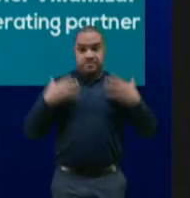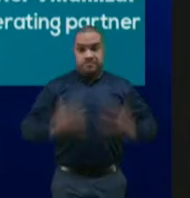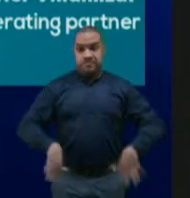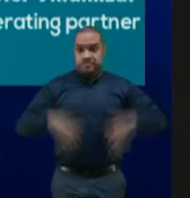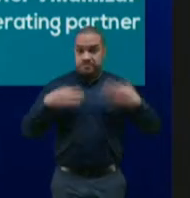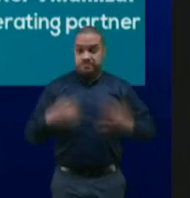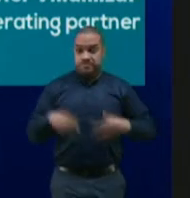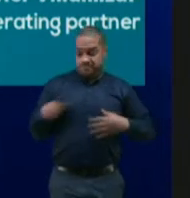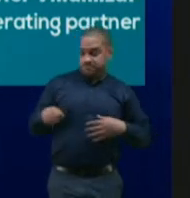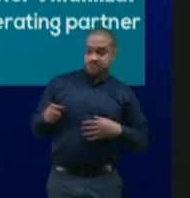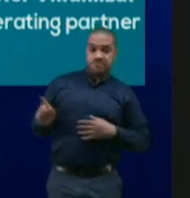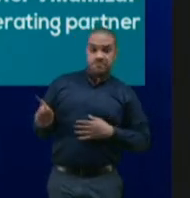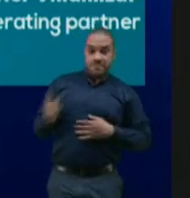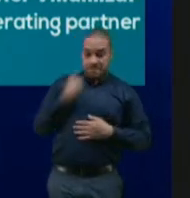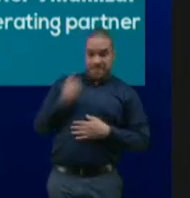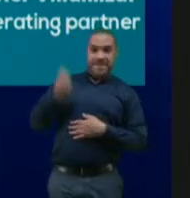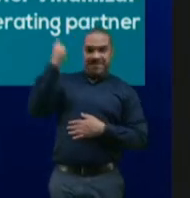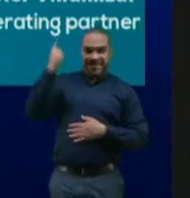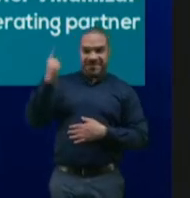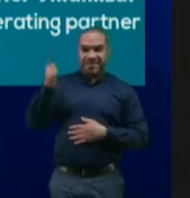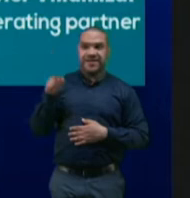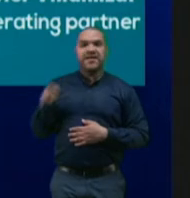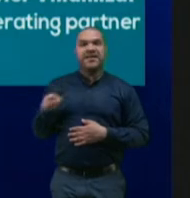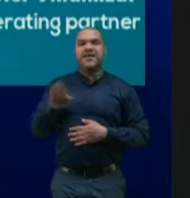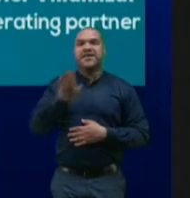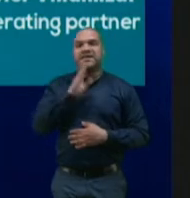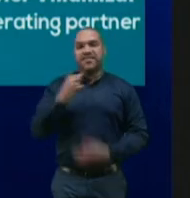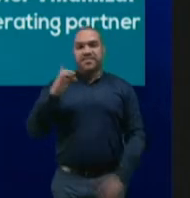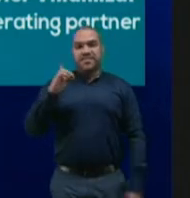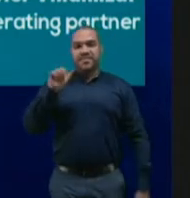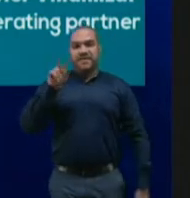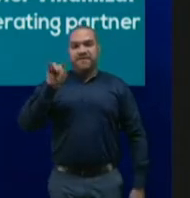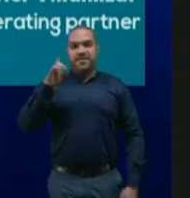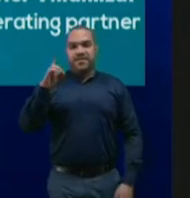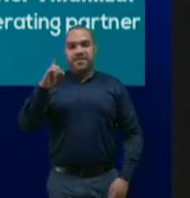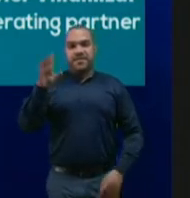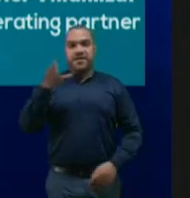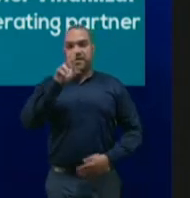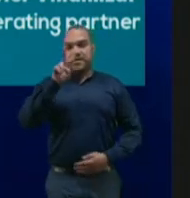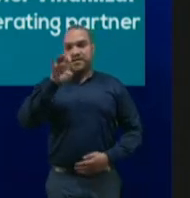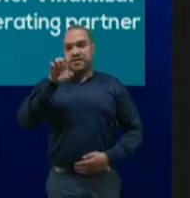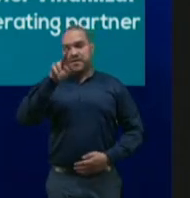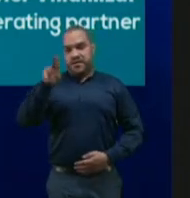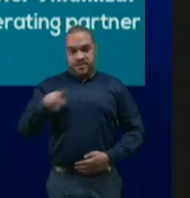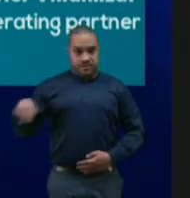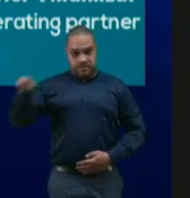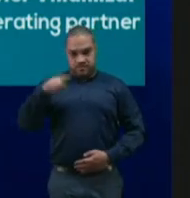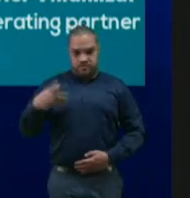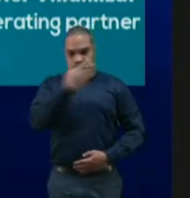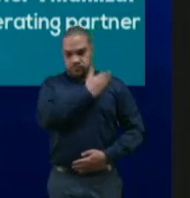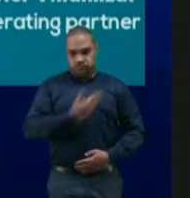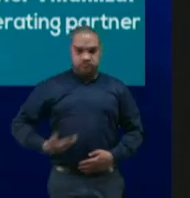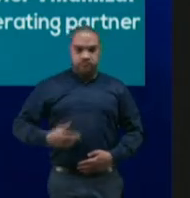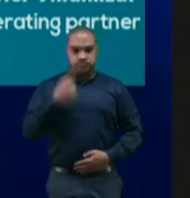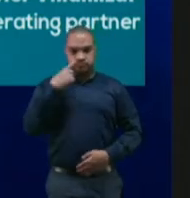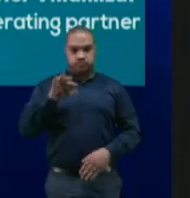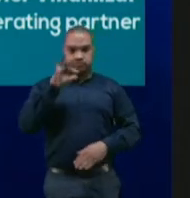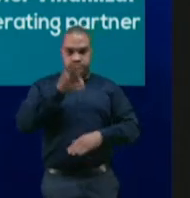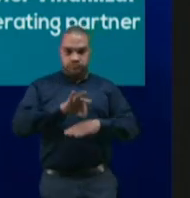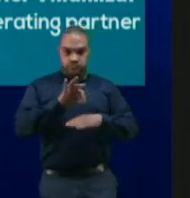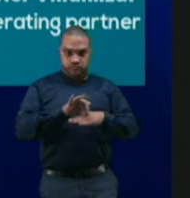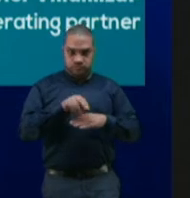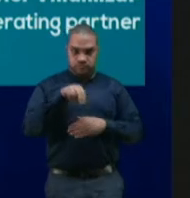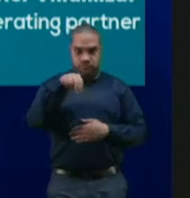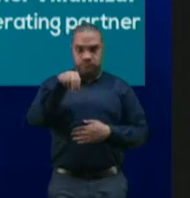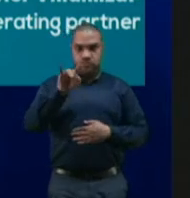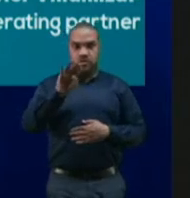y conocí a David Vélez, él es el presidente y fundador de Nubank y de fundador también de Rappi y